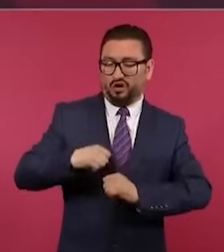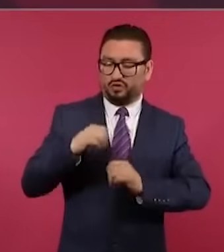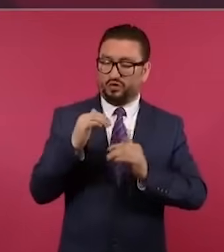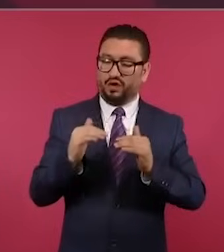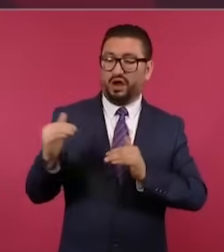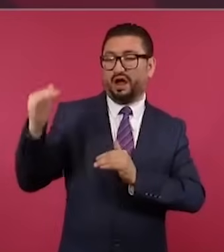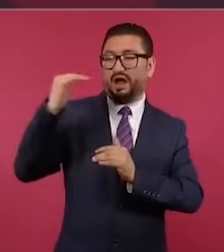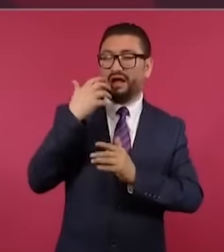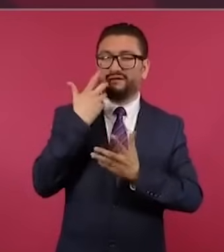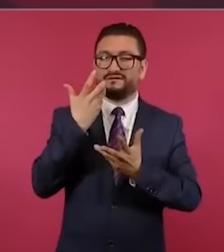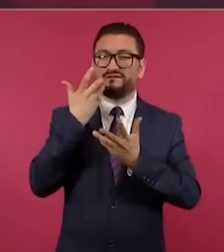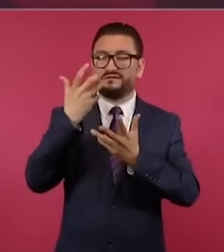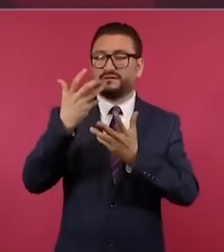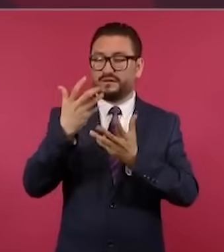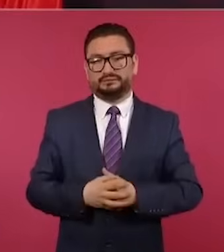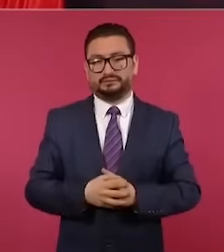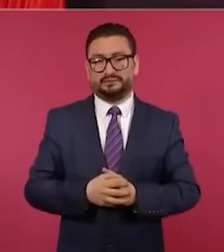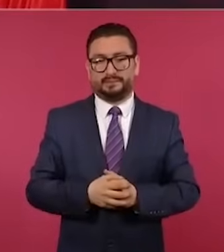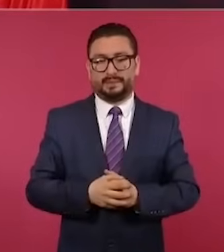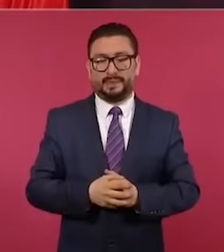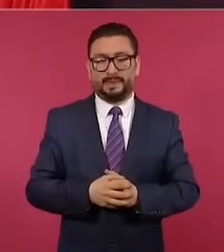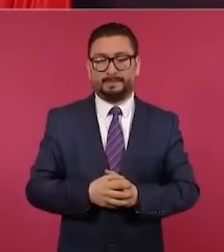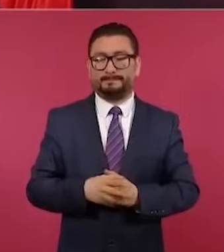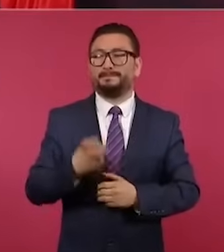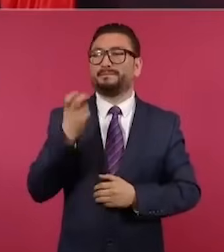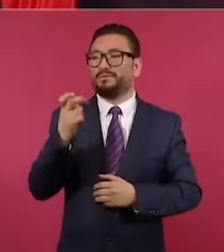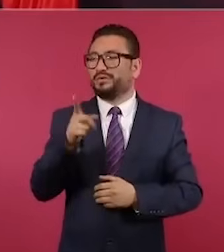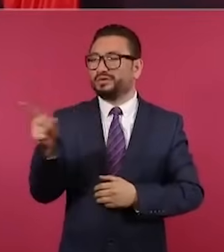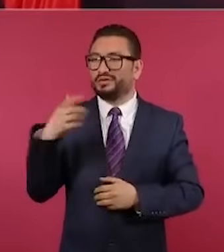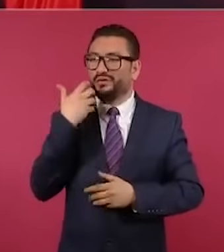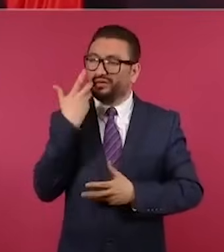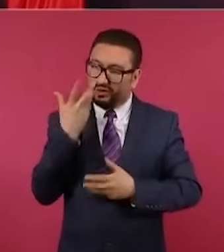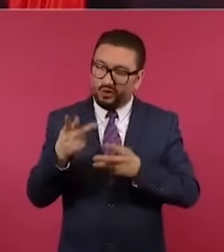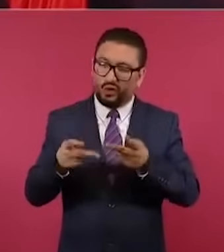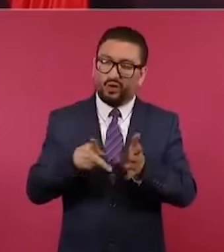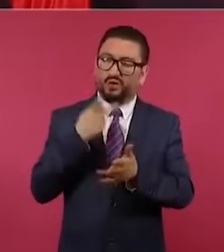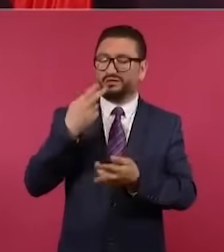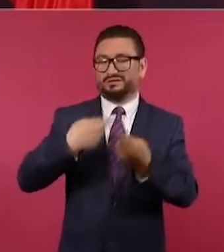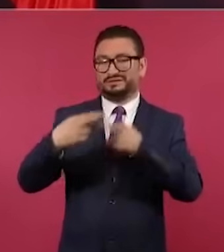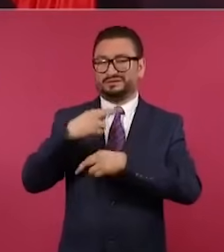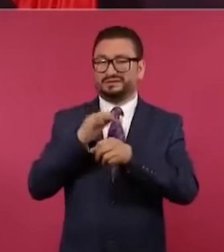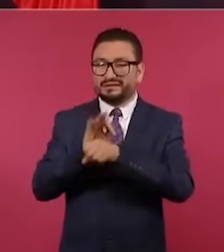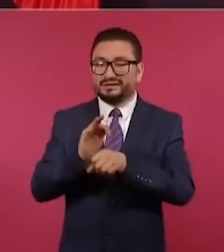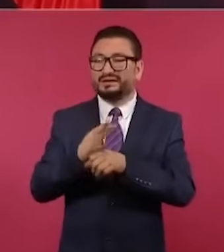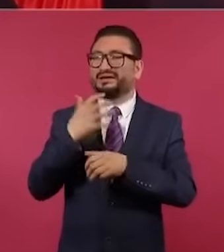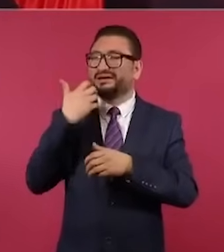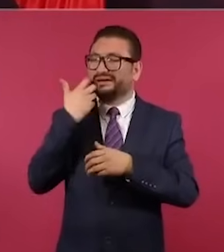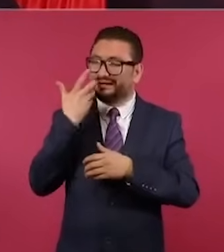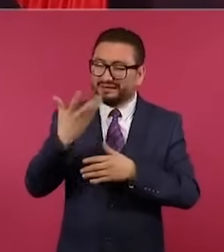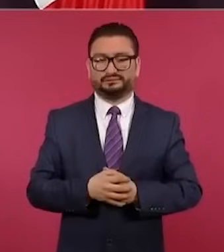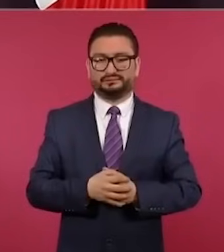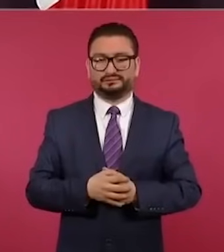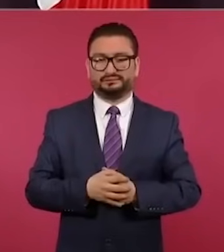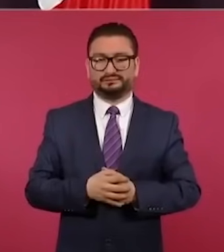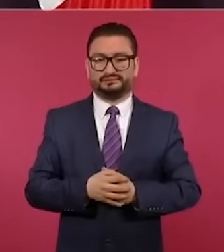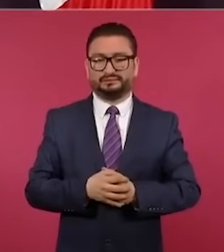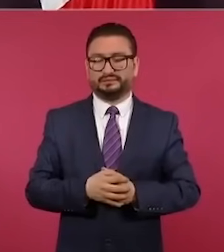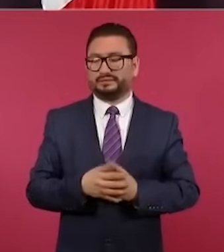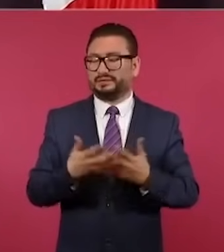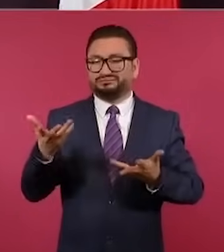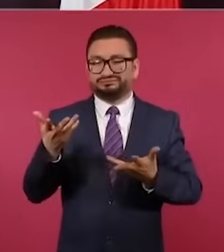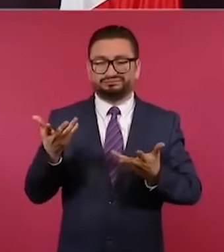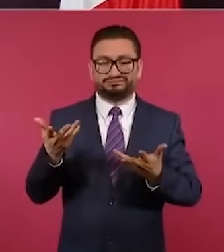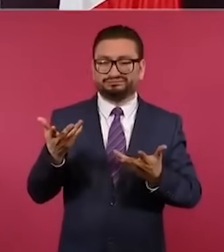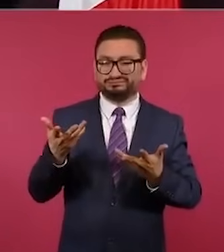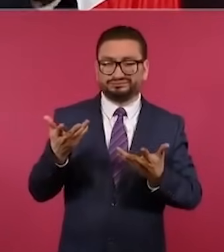tenían y que perdieron. Lo que están defendiendo es que continúe la corrupción que había, y eso los